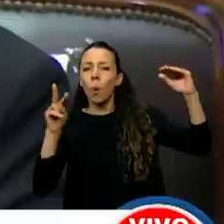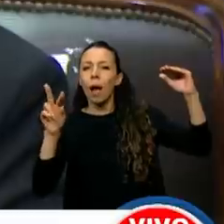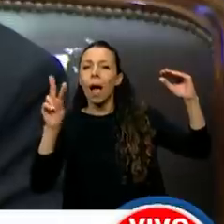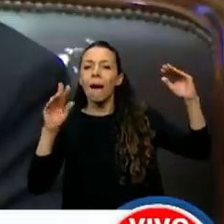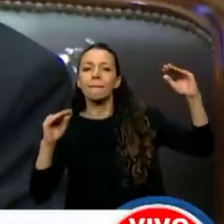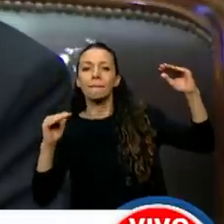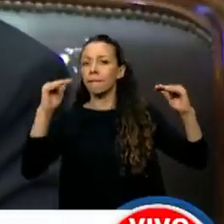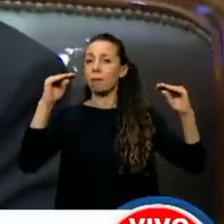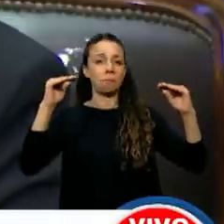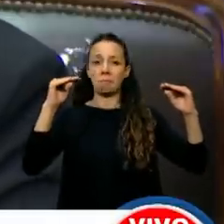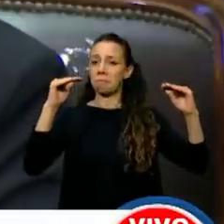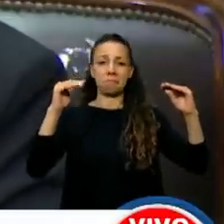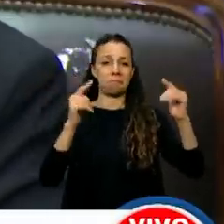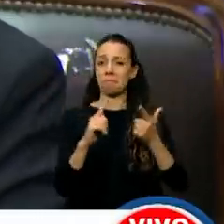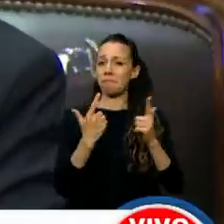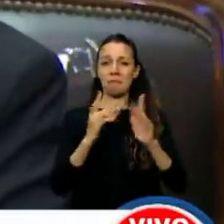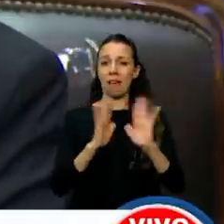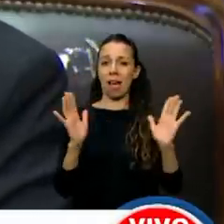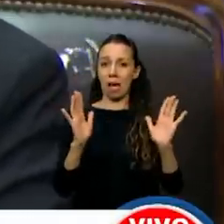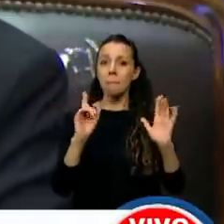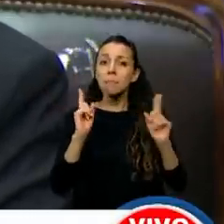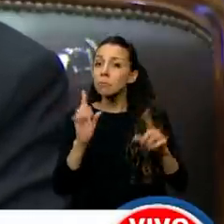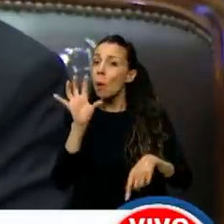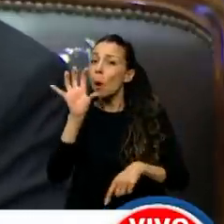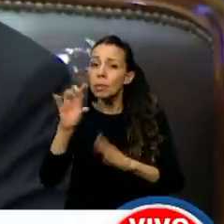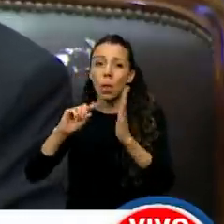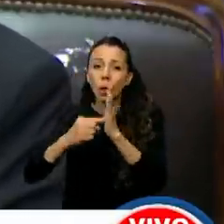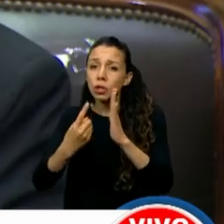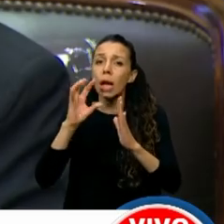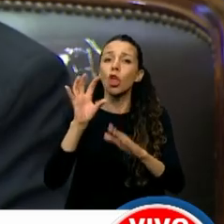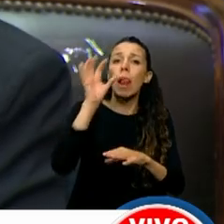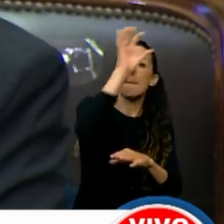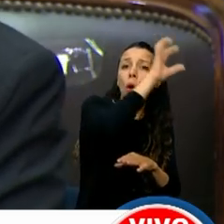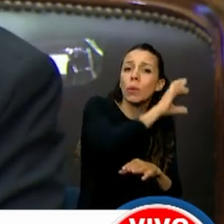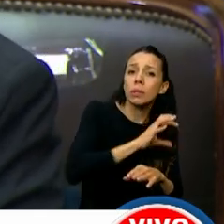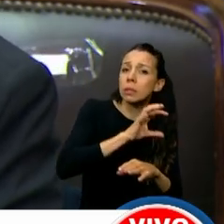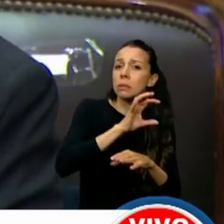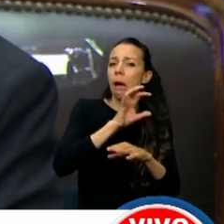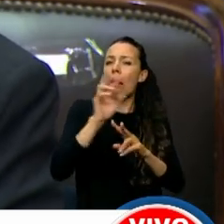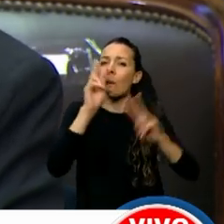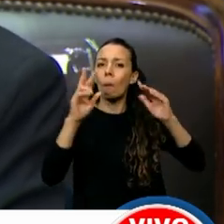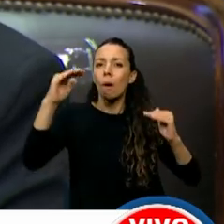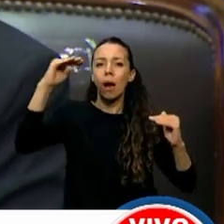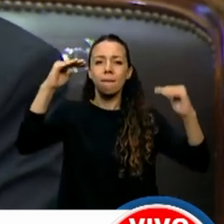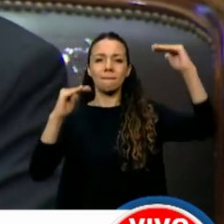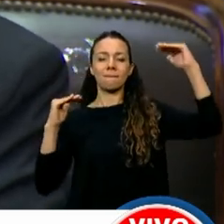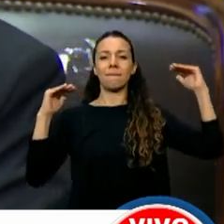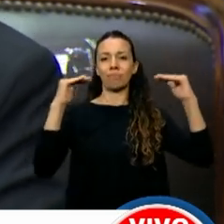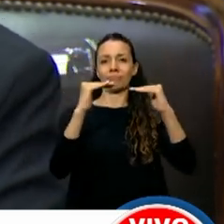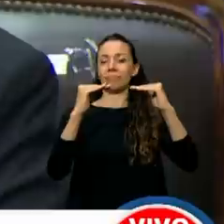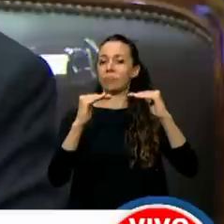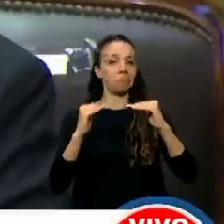las del interior de la provincia de buenos aires y del interior del país unas partidas presupuestarias que